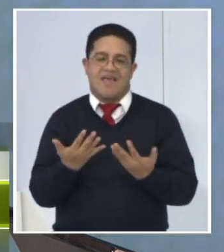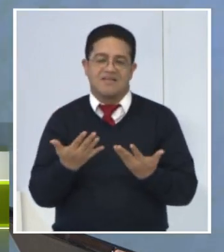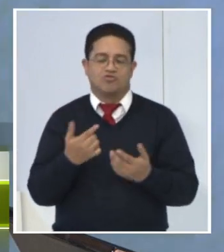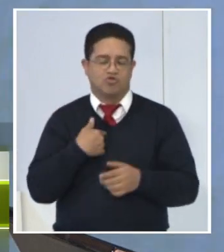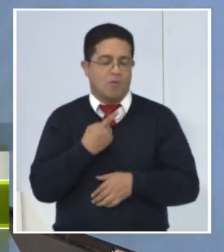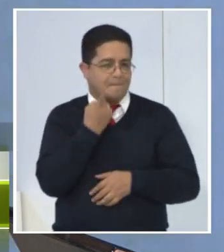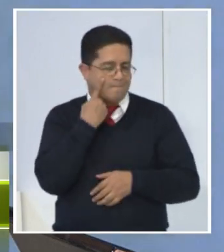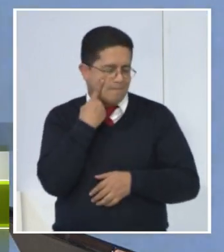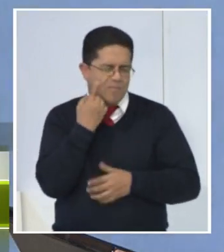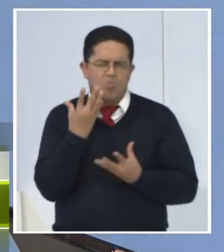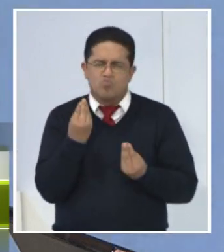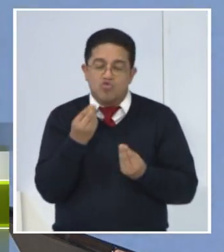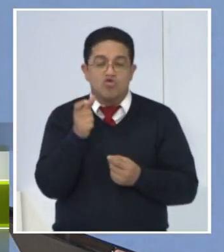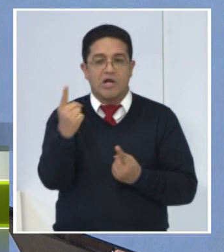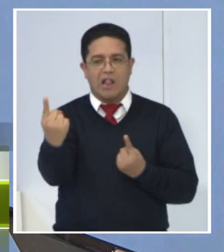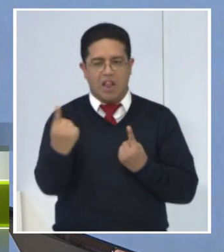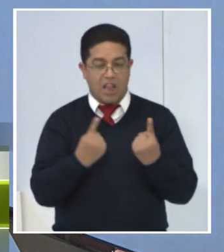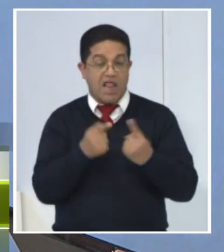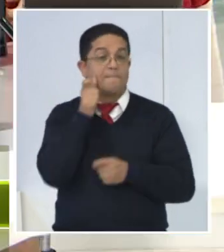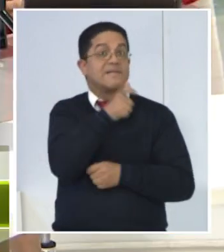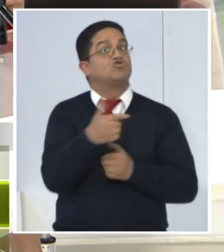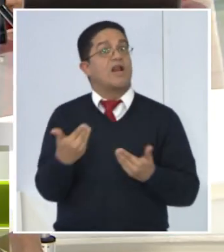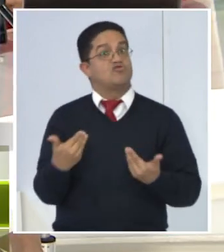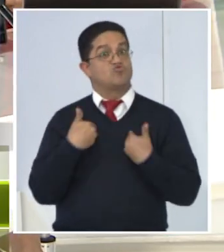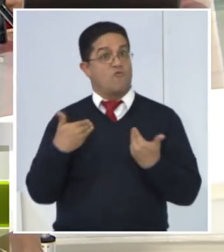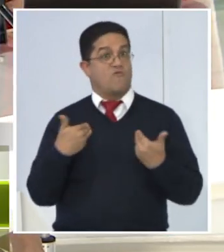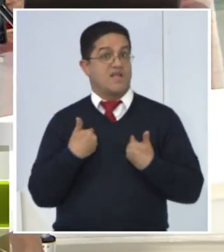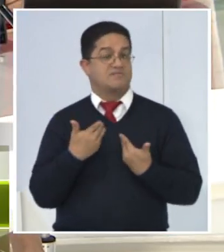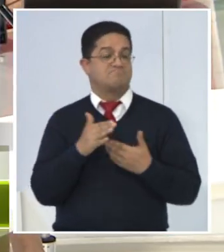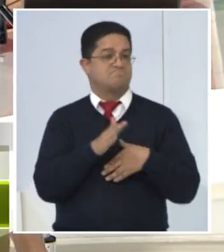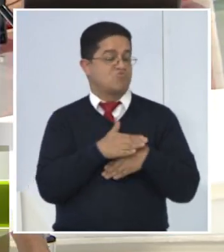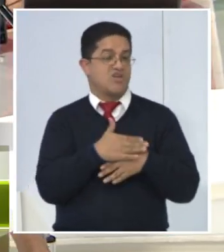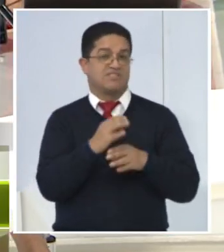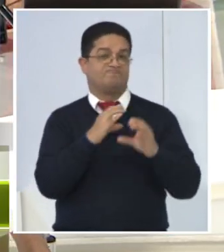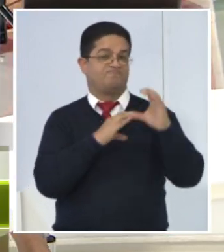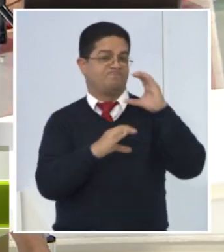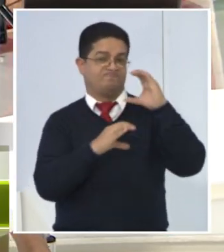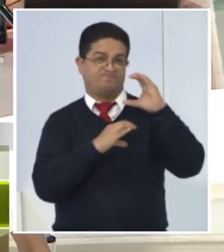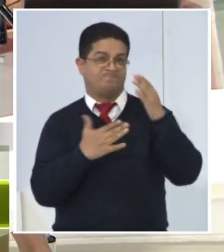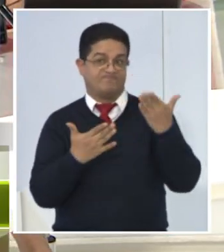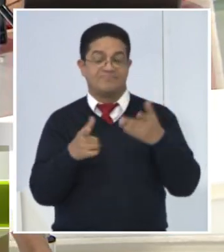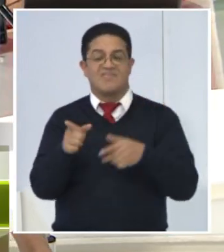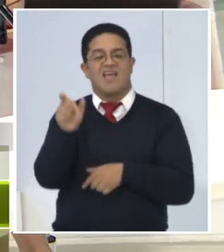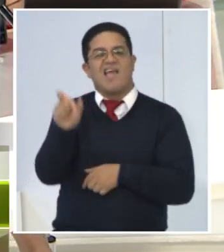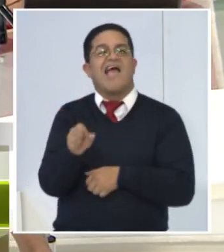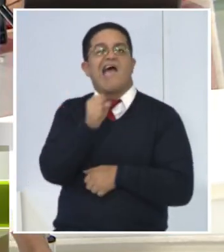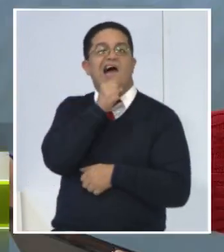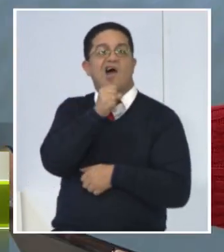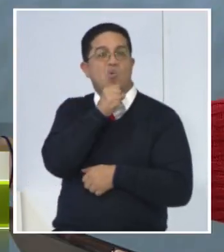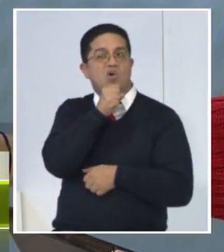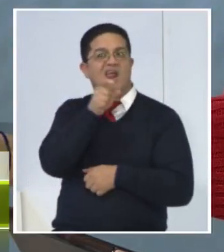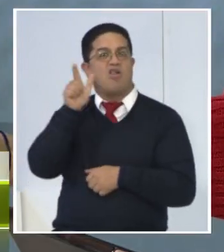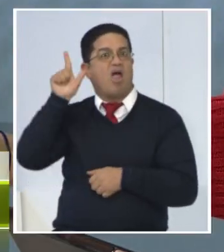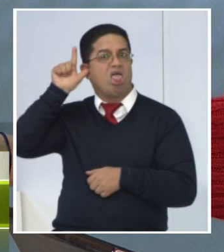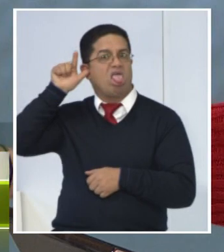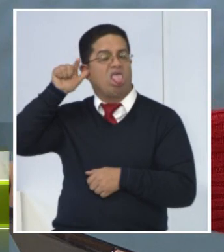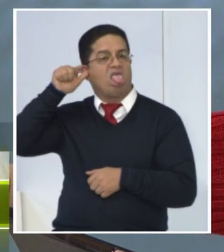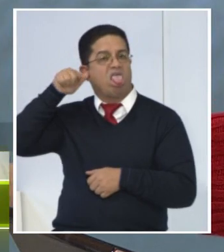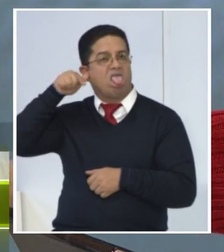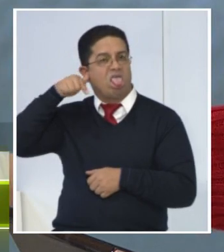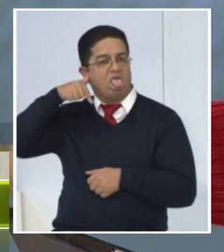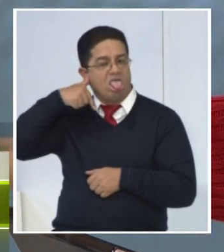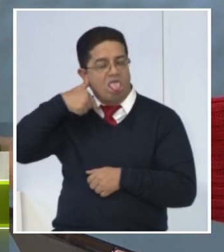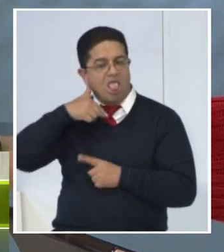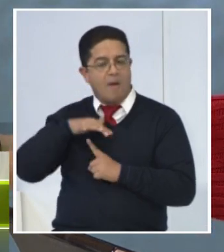veo muchísimo, y la persona sufre porque la persona no puede comunicarse, es este abuelito que cada vez más se va alejando, se